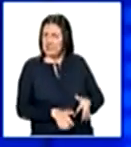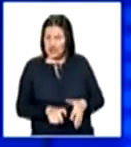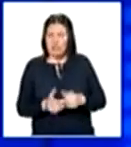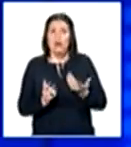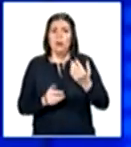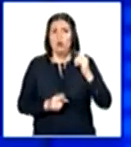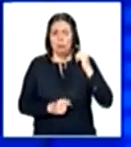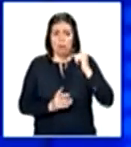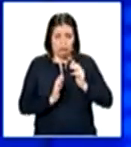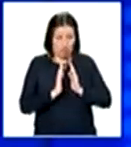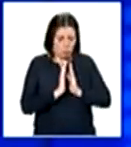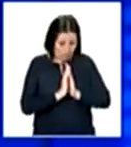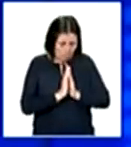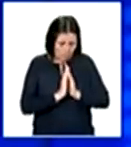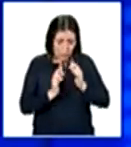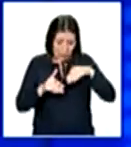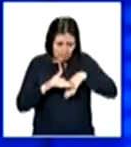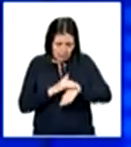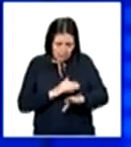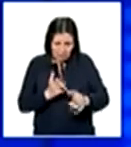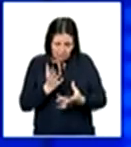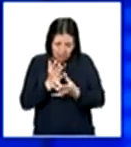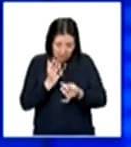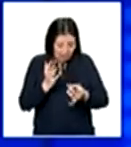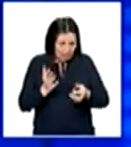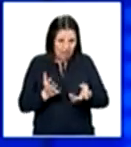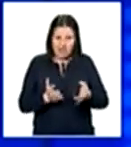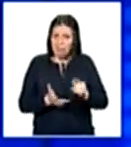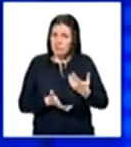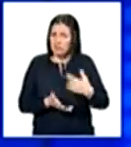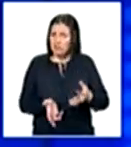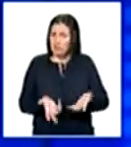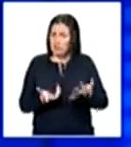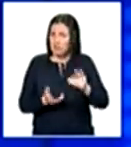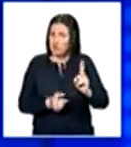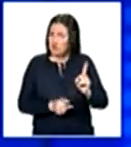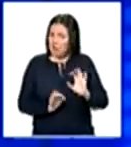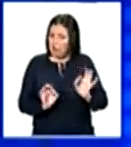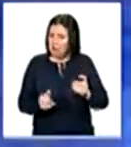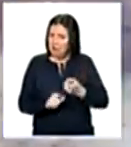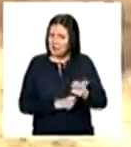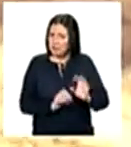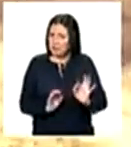con aceite hirviendo. Hasta el momento nadie ha salido herido en ese tipo de prácticas.